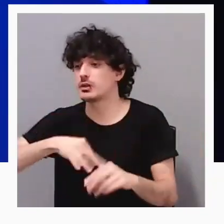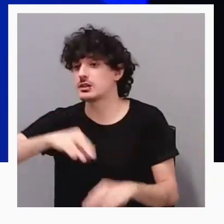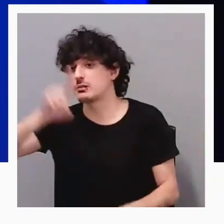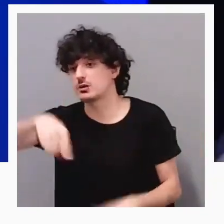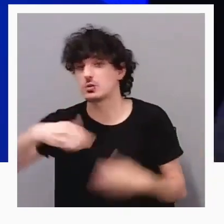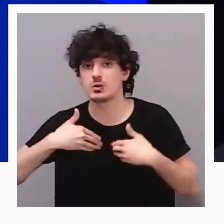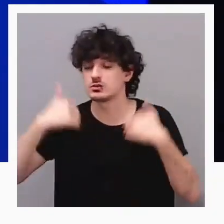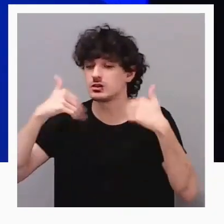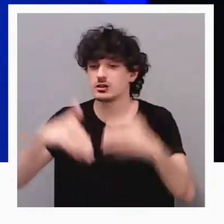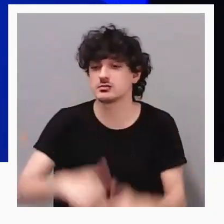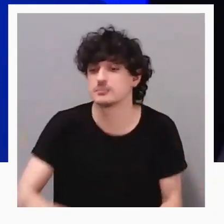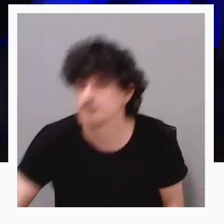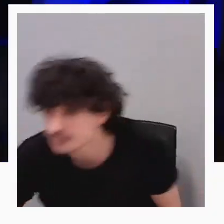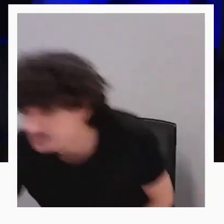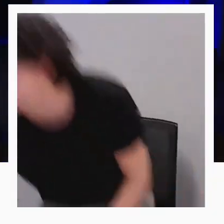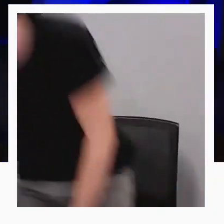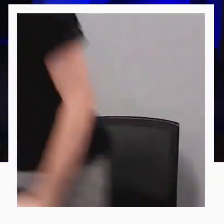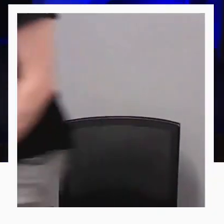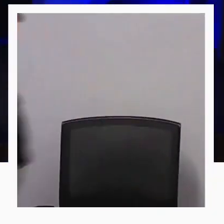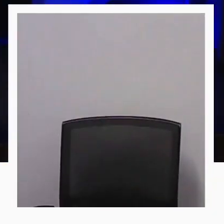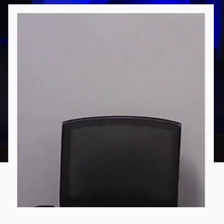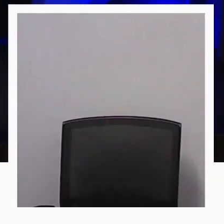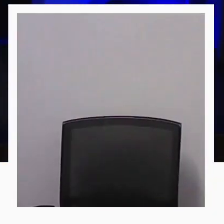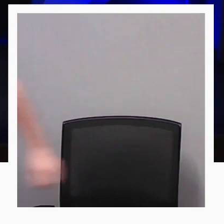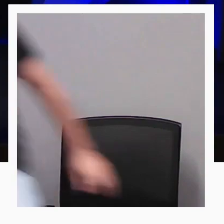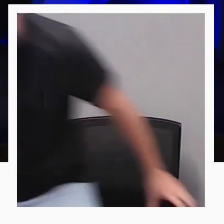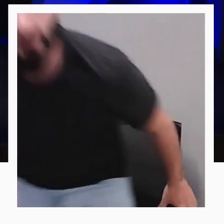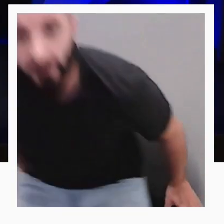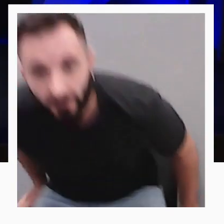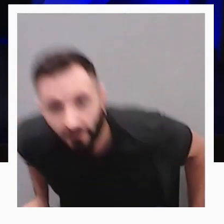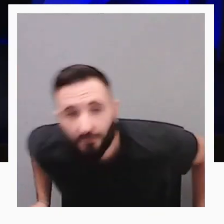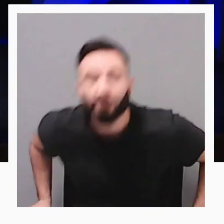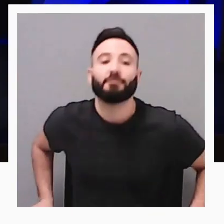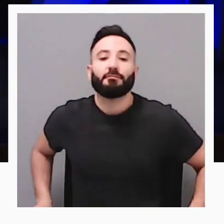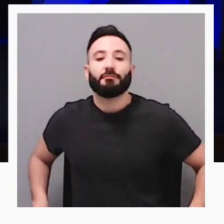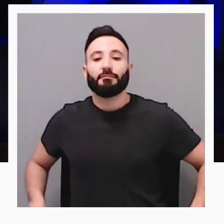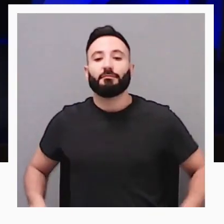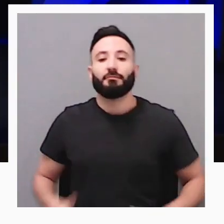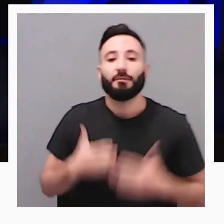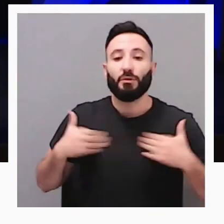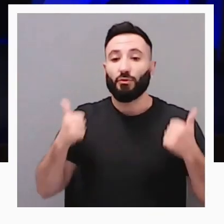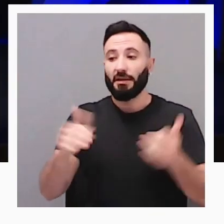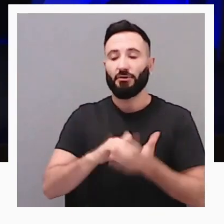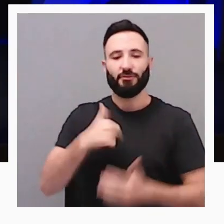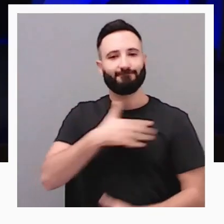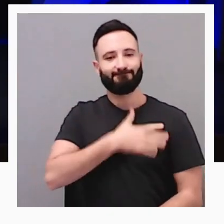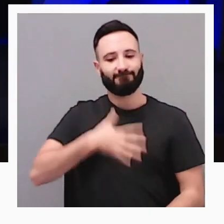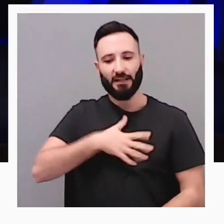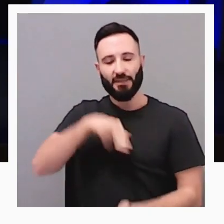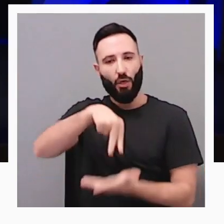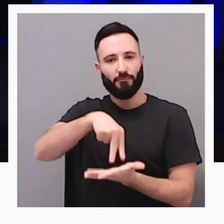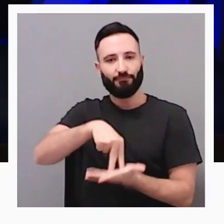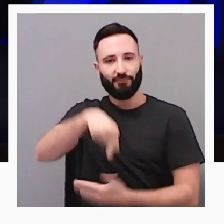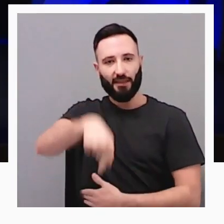quieras, Antonio Jesús. Pues perfecto. En cuanto quieran, estoy encantado de estar aquí. Quiero agradecer